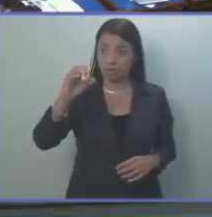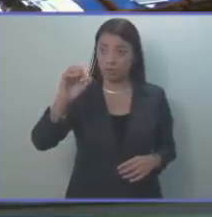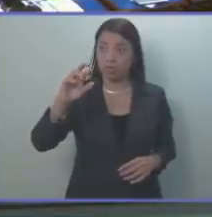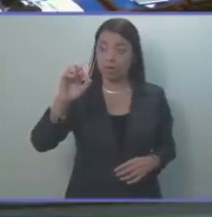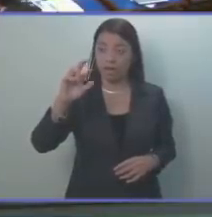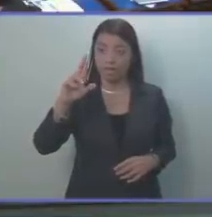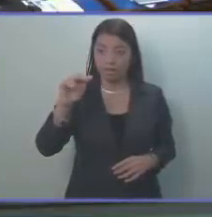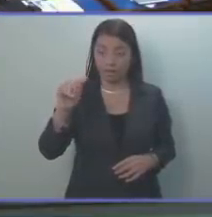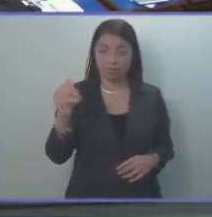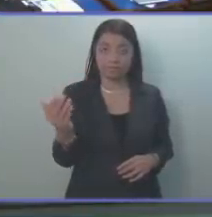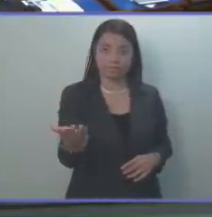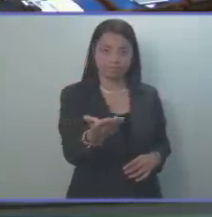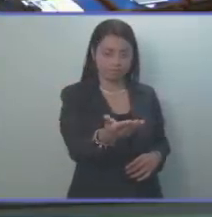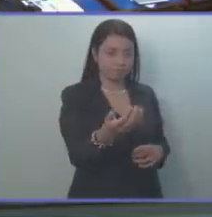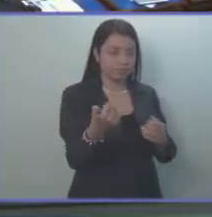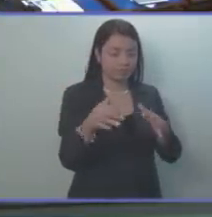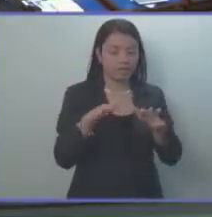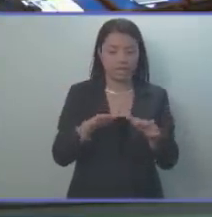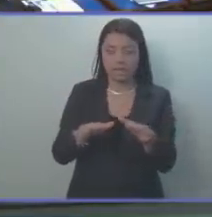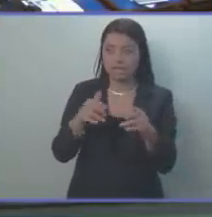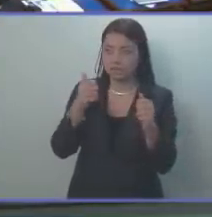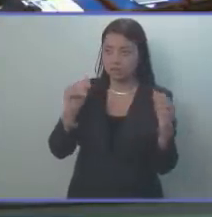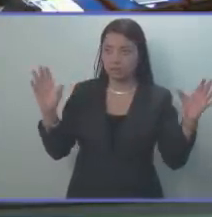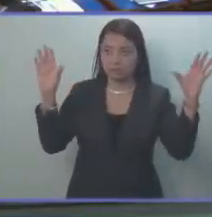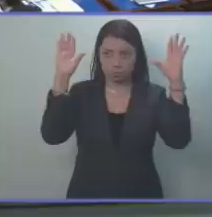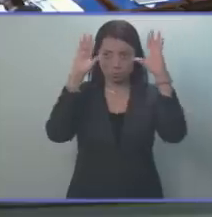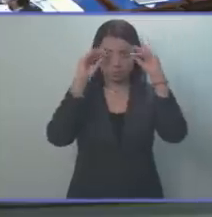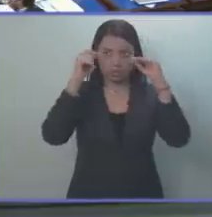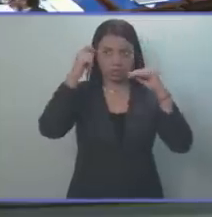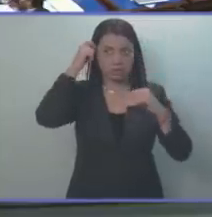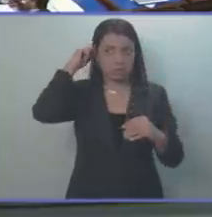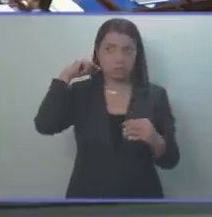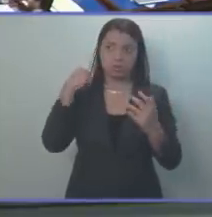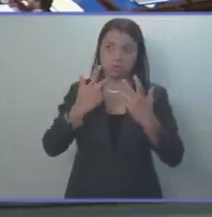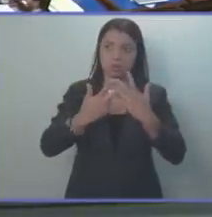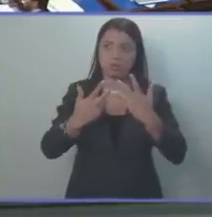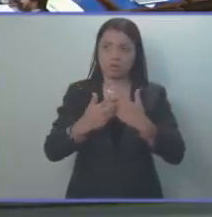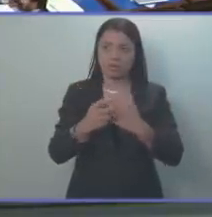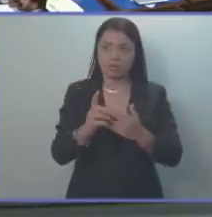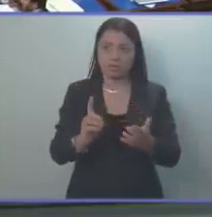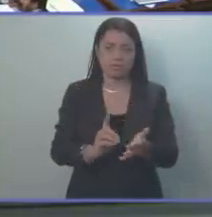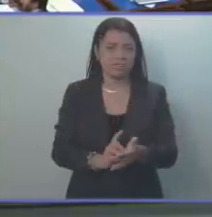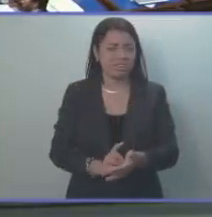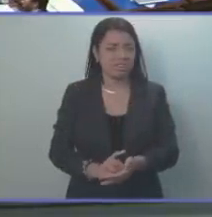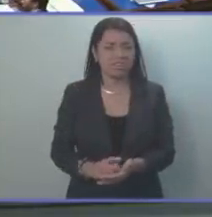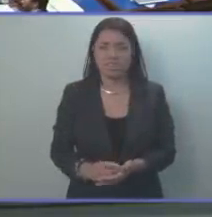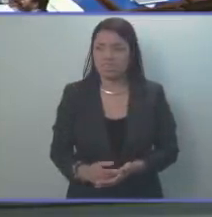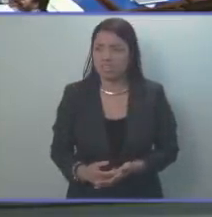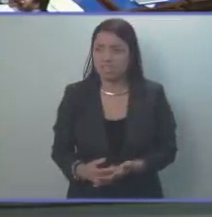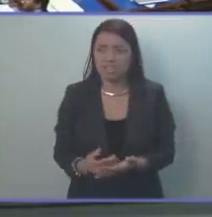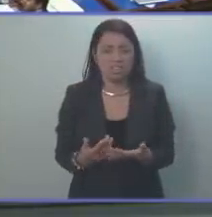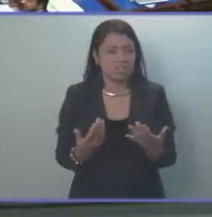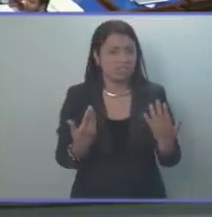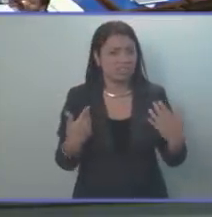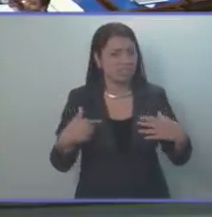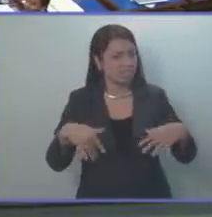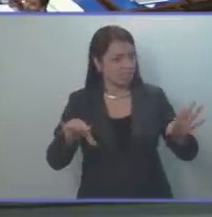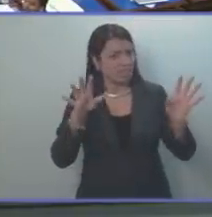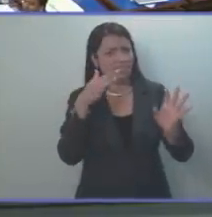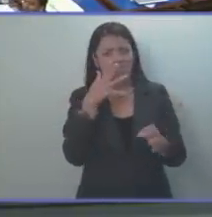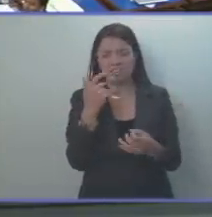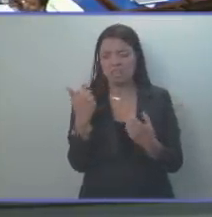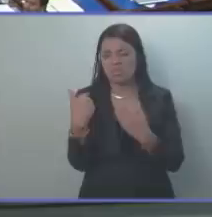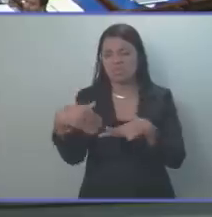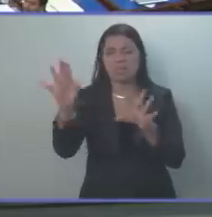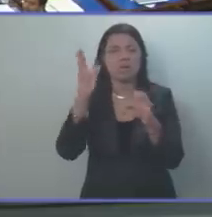Muchas gracias, presidente. Buenas noches, colegas diputados. Realmente es coloquial oír hablar al FMLN